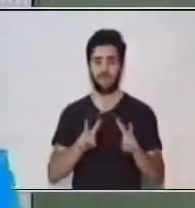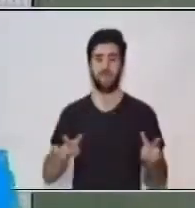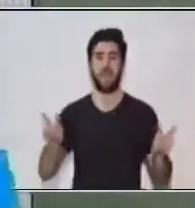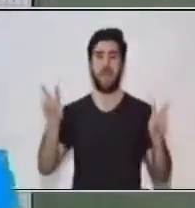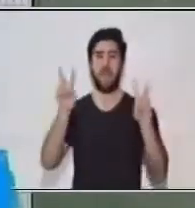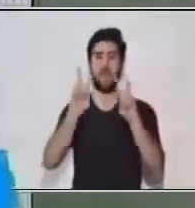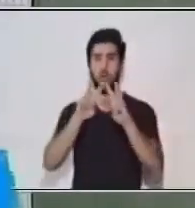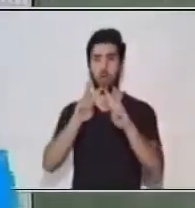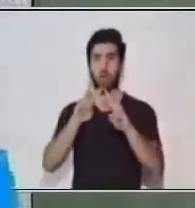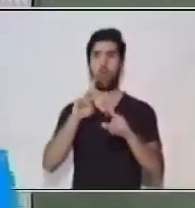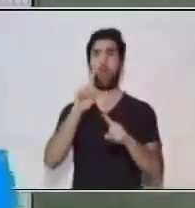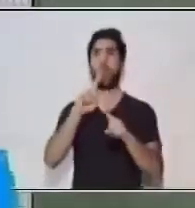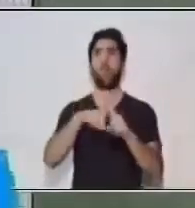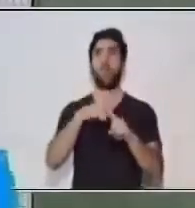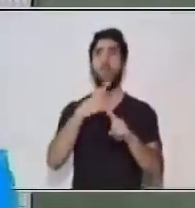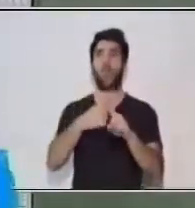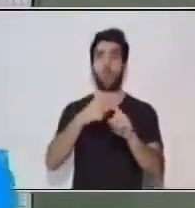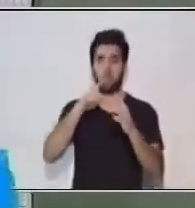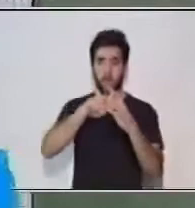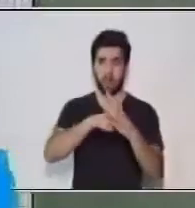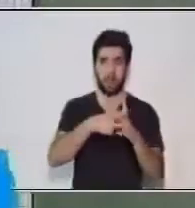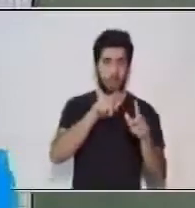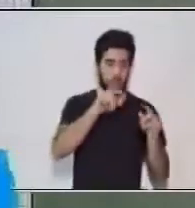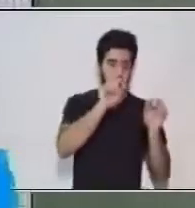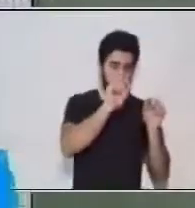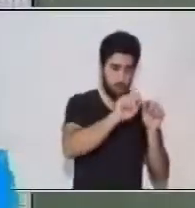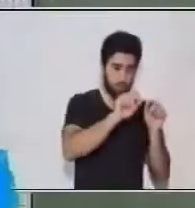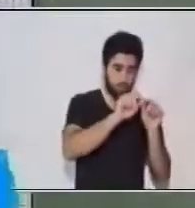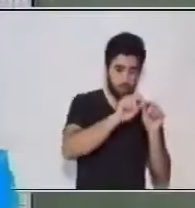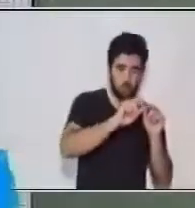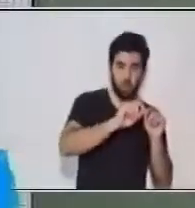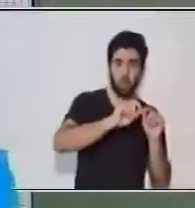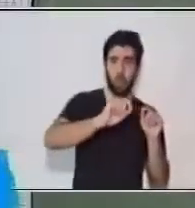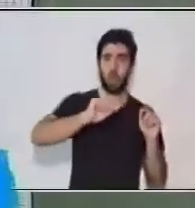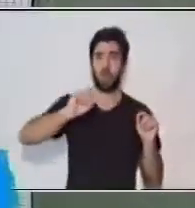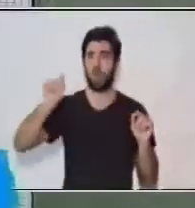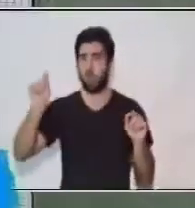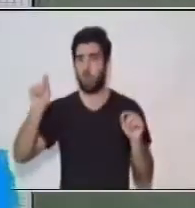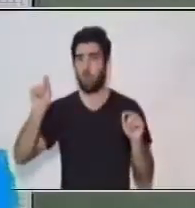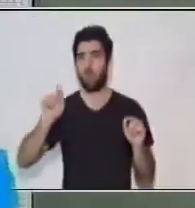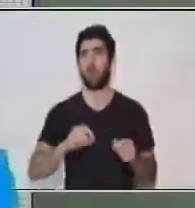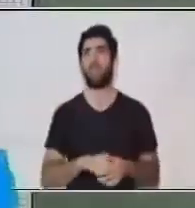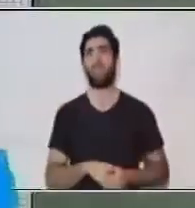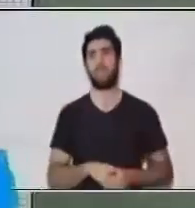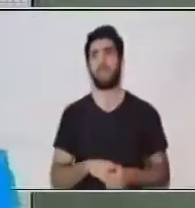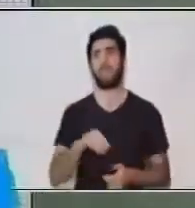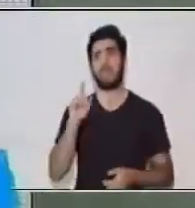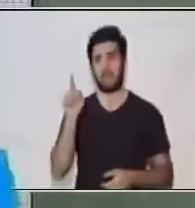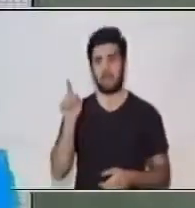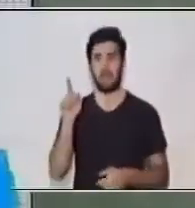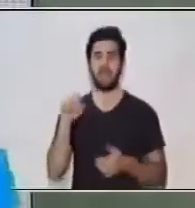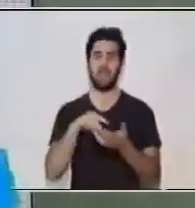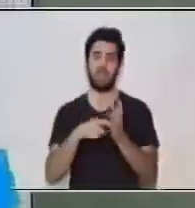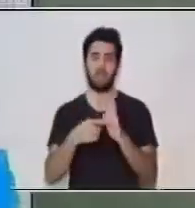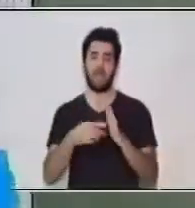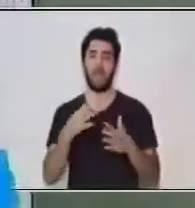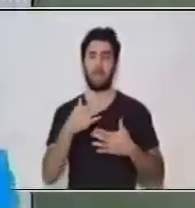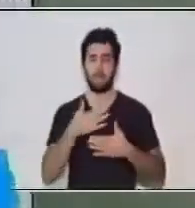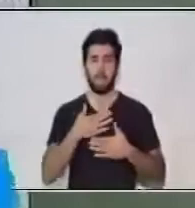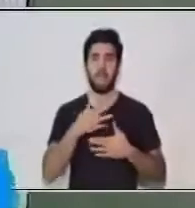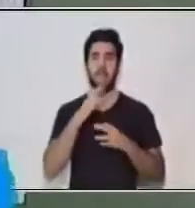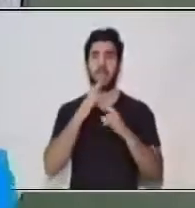yo trace del origen hacia este punto que acabamos de encontrar. Aquí yo voy a encontrar mi resultante, es decir,